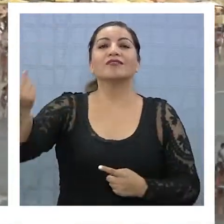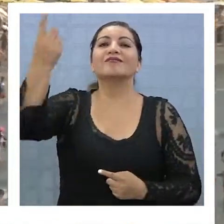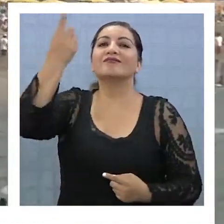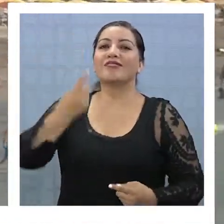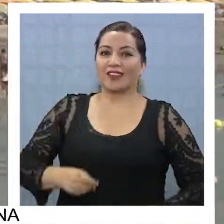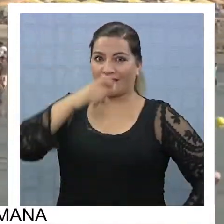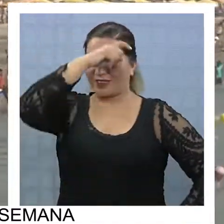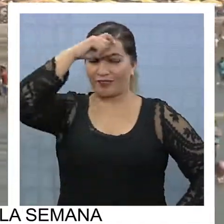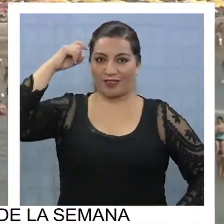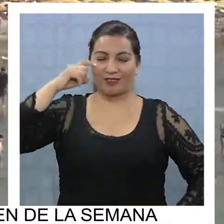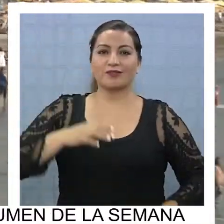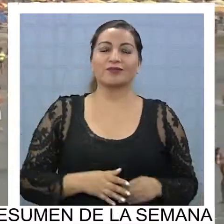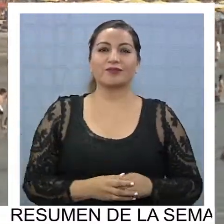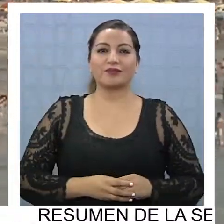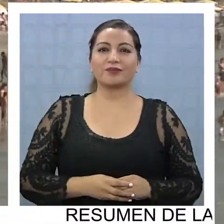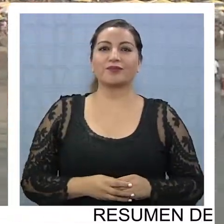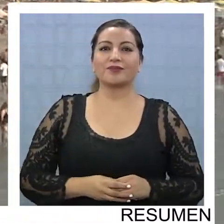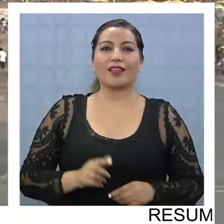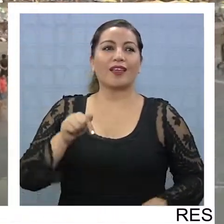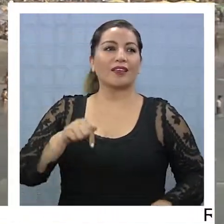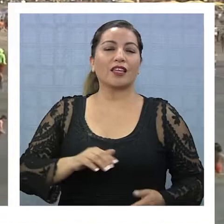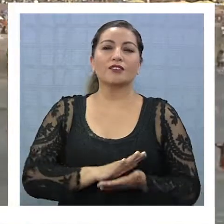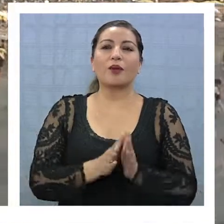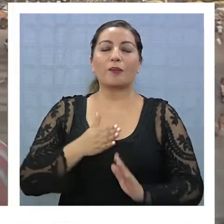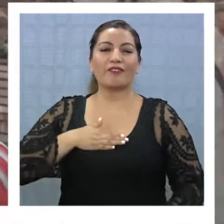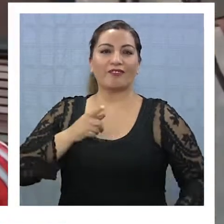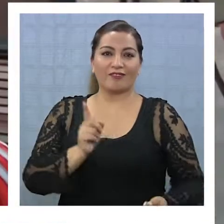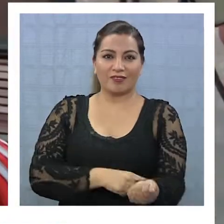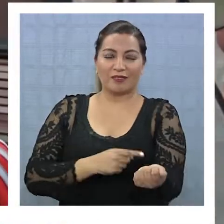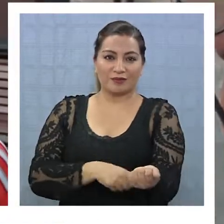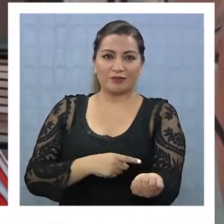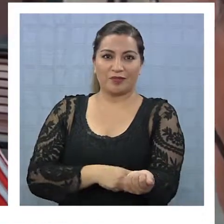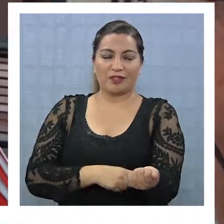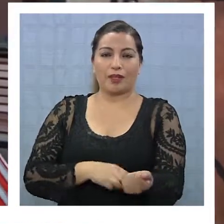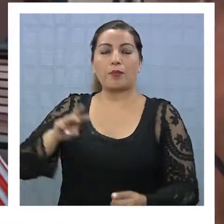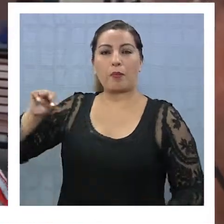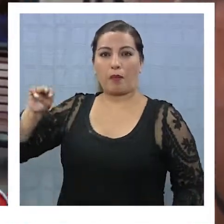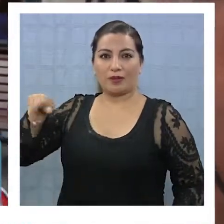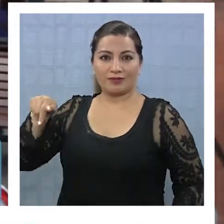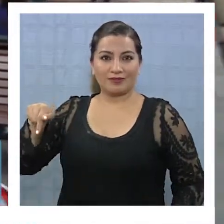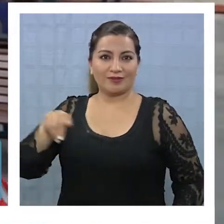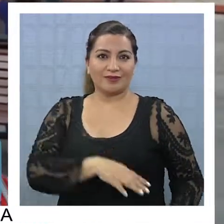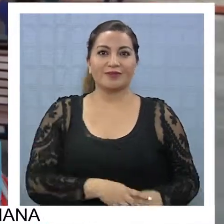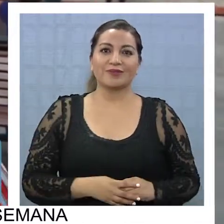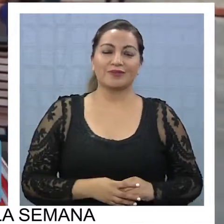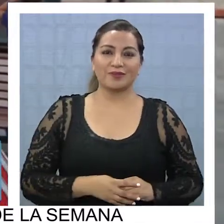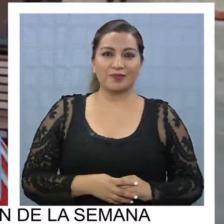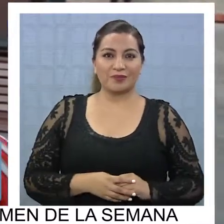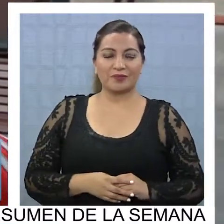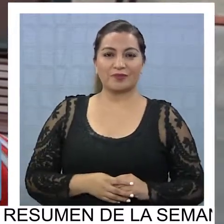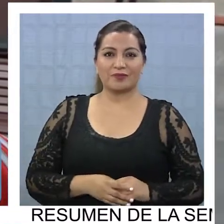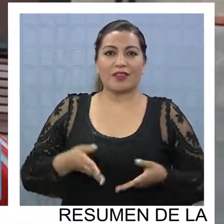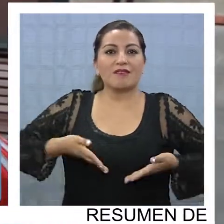afuera retornan en cada verano. Porque acá está toda mi familia materna.